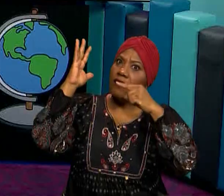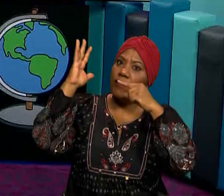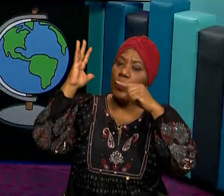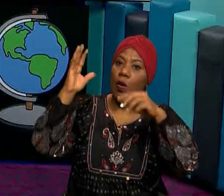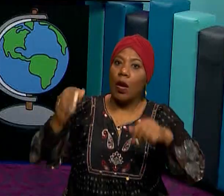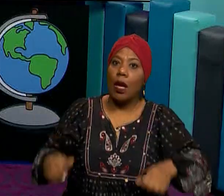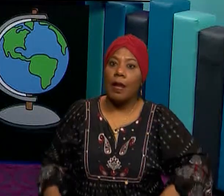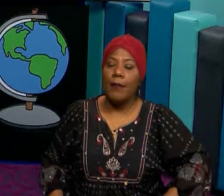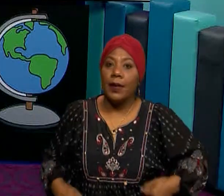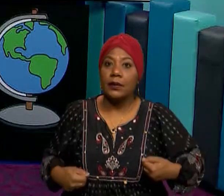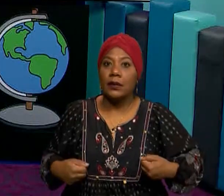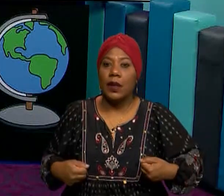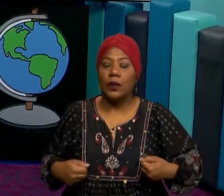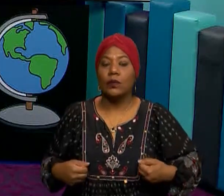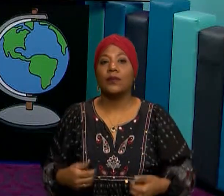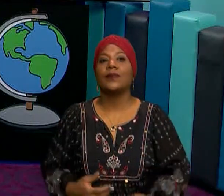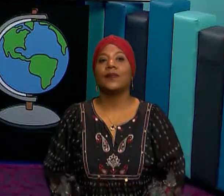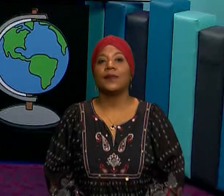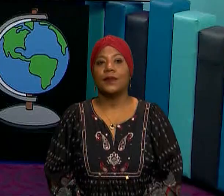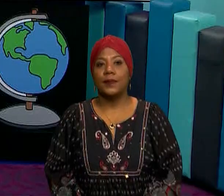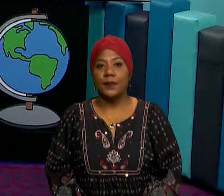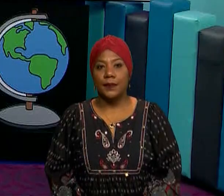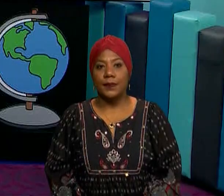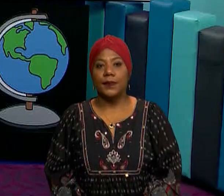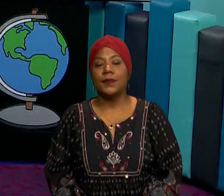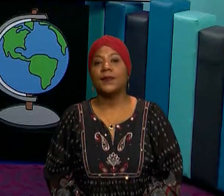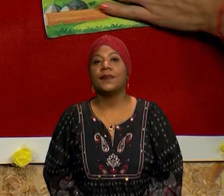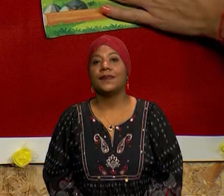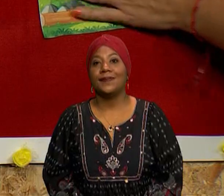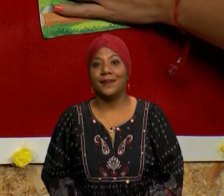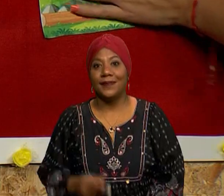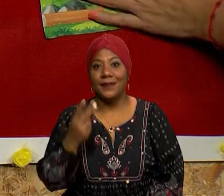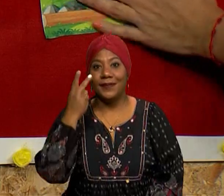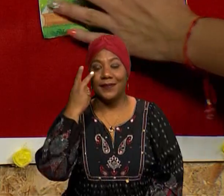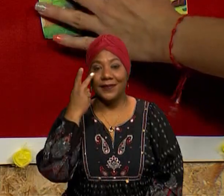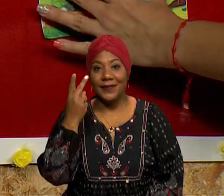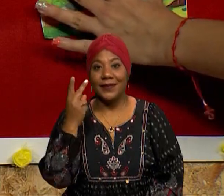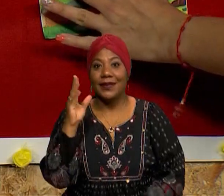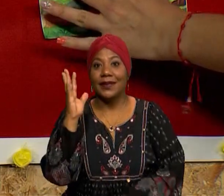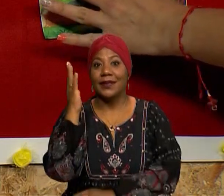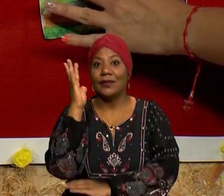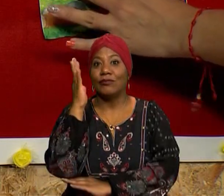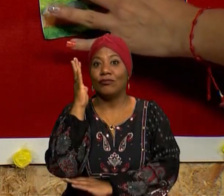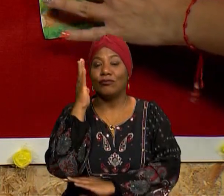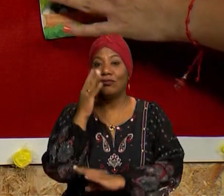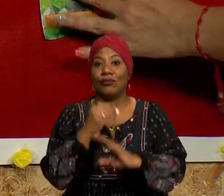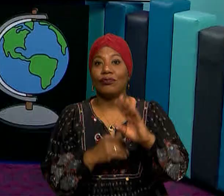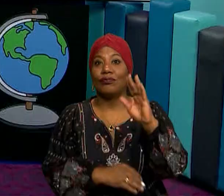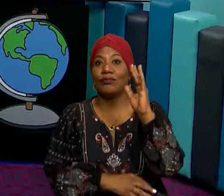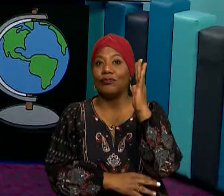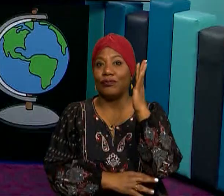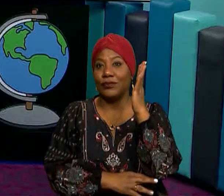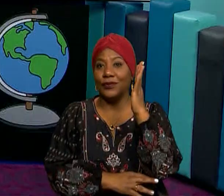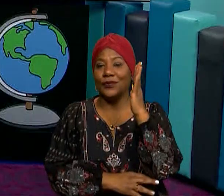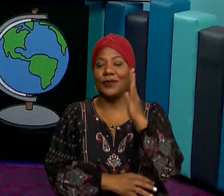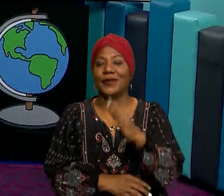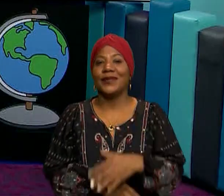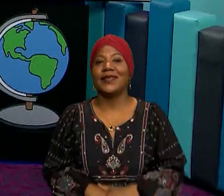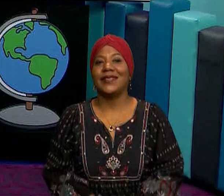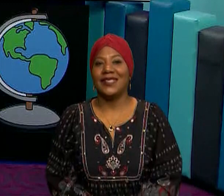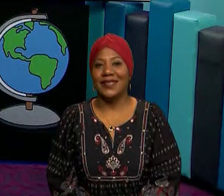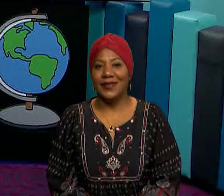entonces aquí nos encontramos en el bosque, que es el lugar donde el niño se encontró el pantalón mágico. Pero